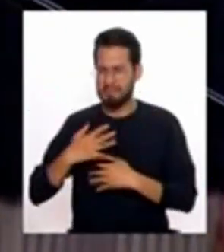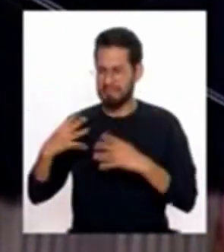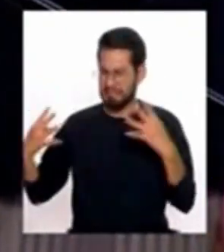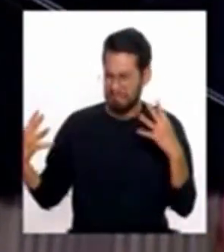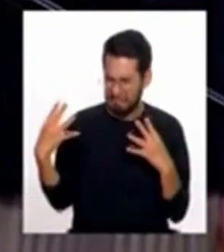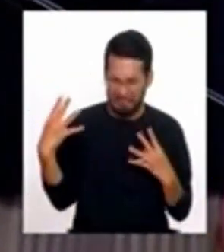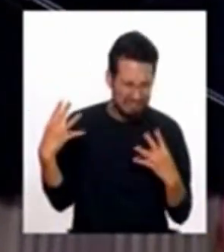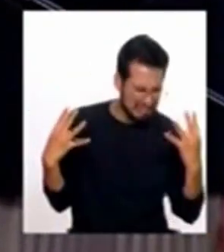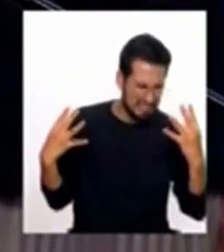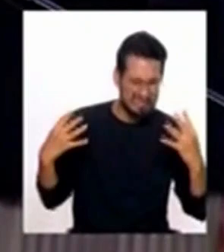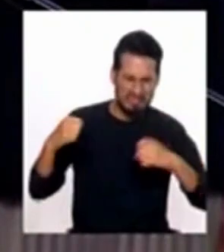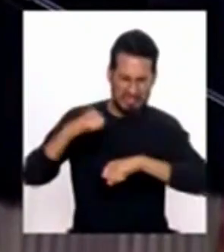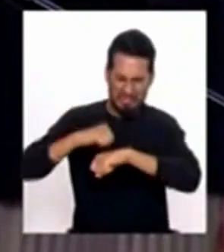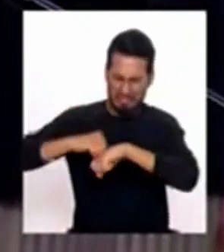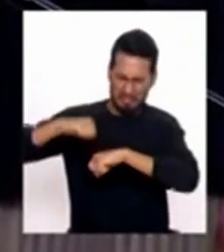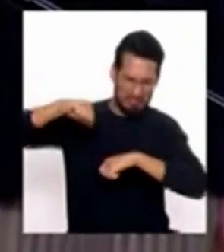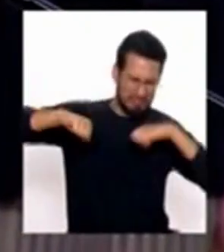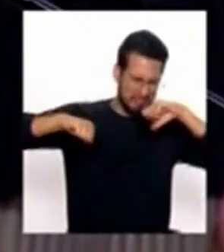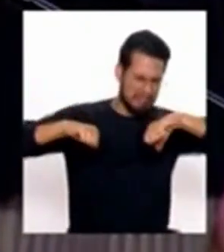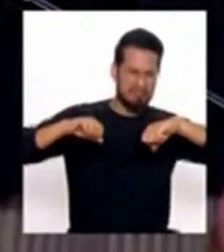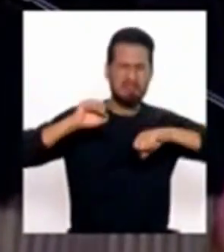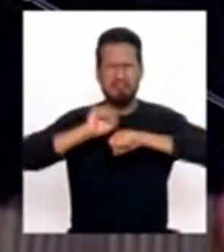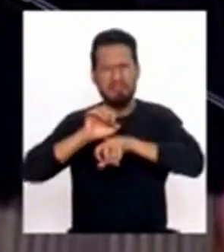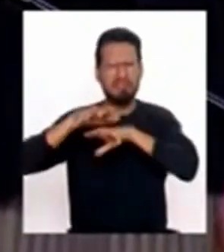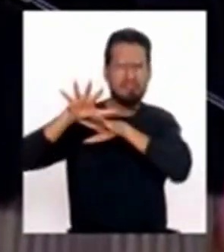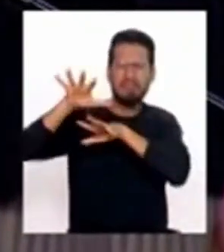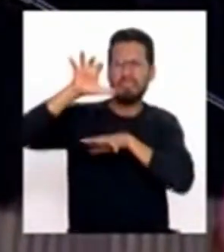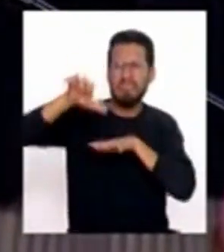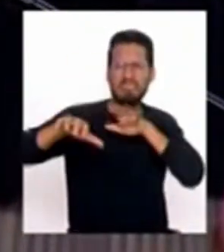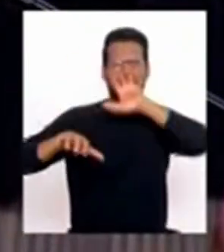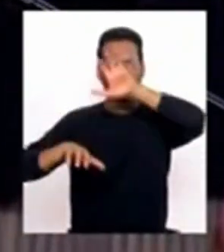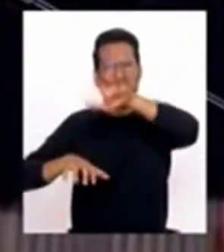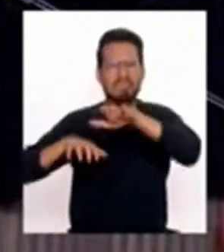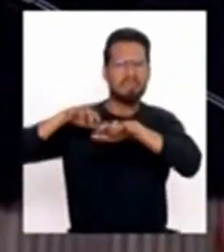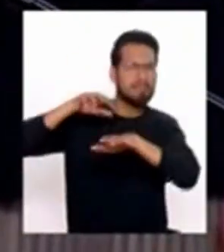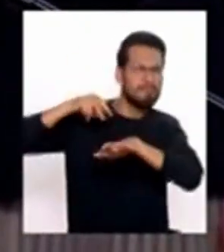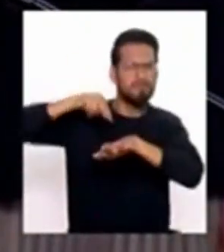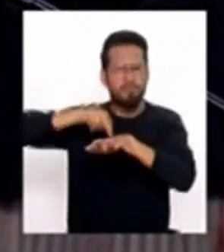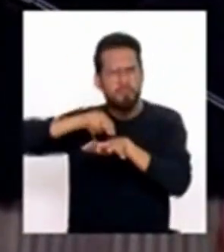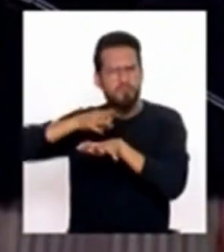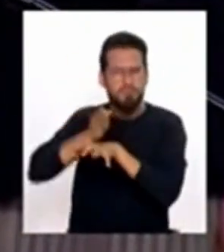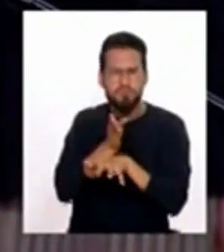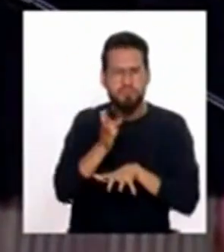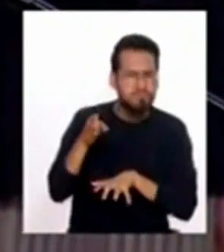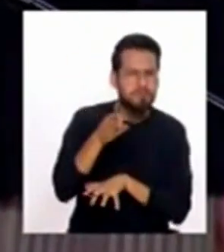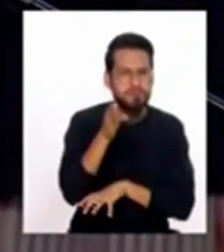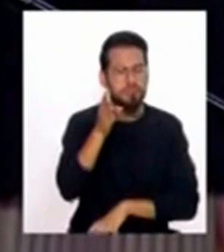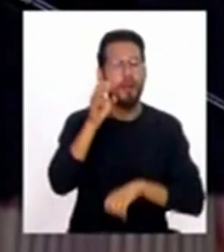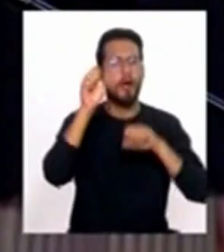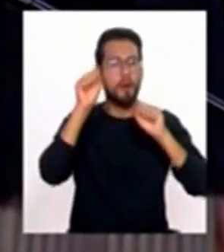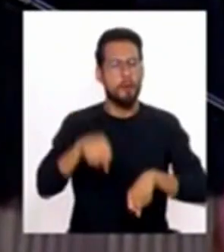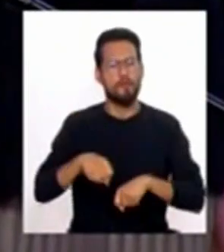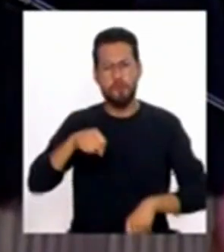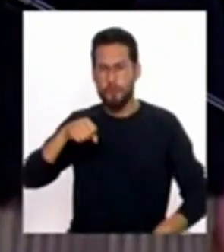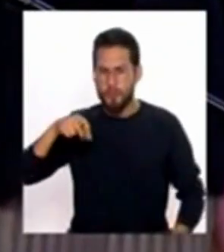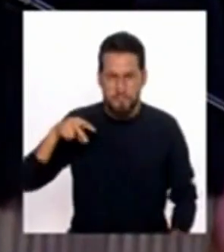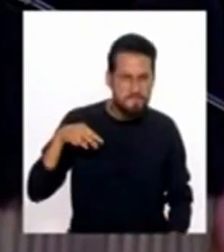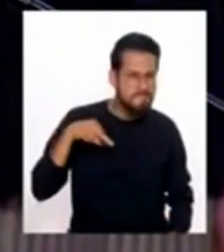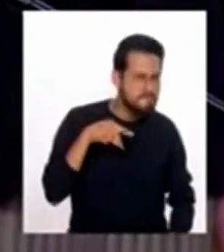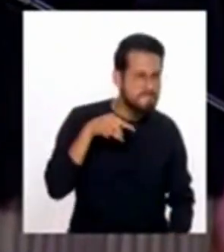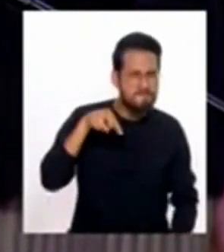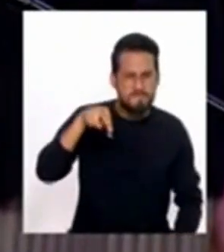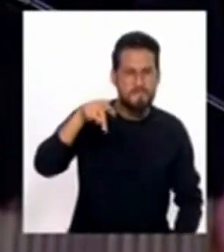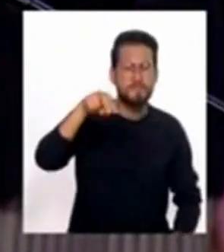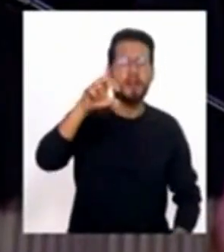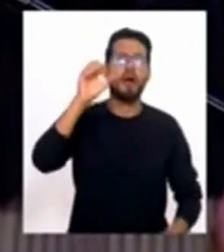de piedras, de rocas o de cerros. Ábrete camino y empieza a caminar